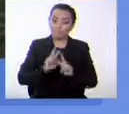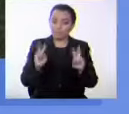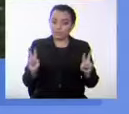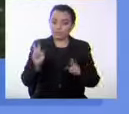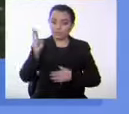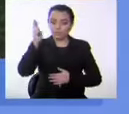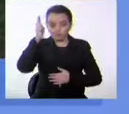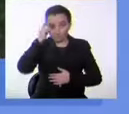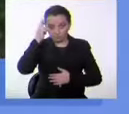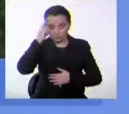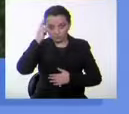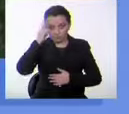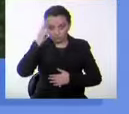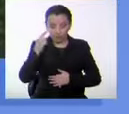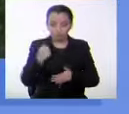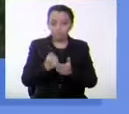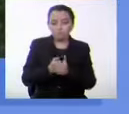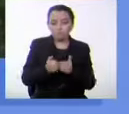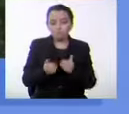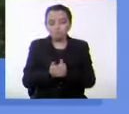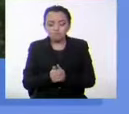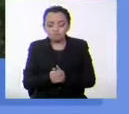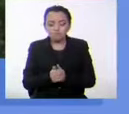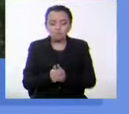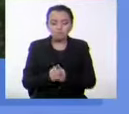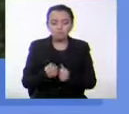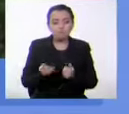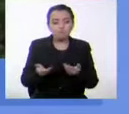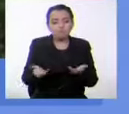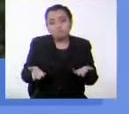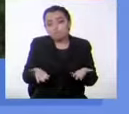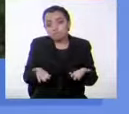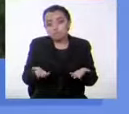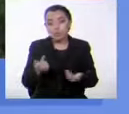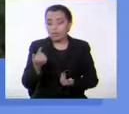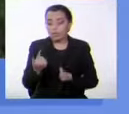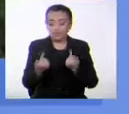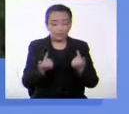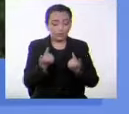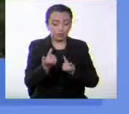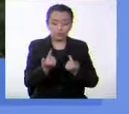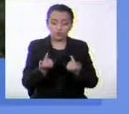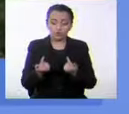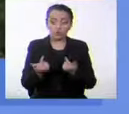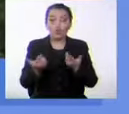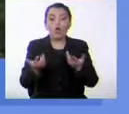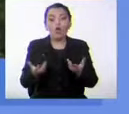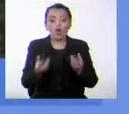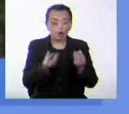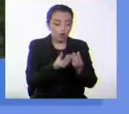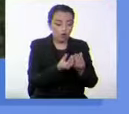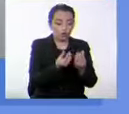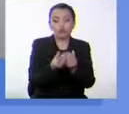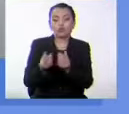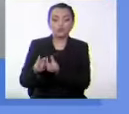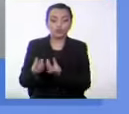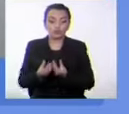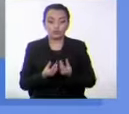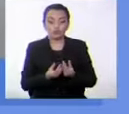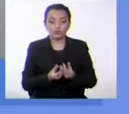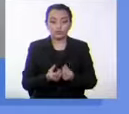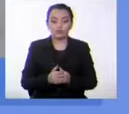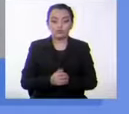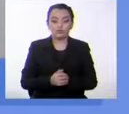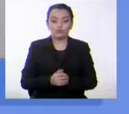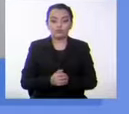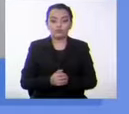razonablemente ciertos conflictos que se dan entre las personas y los grupos humanos. Desde el inicio